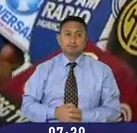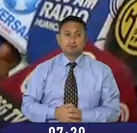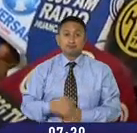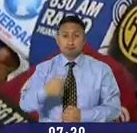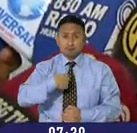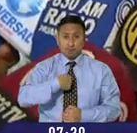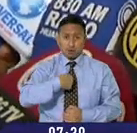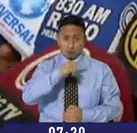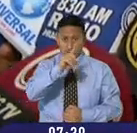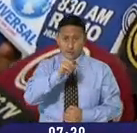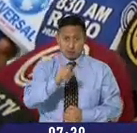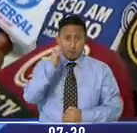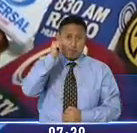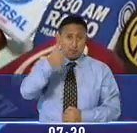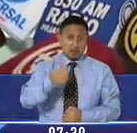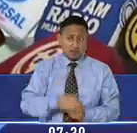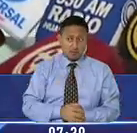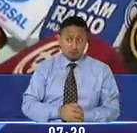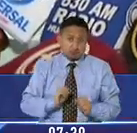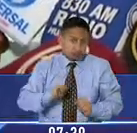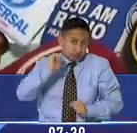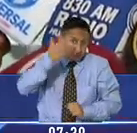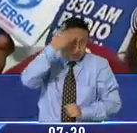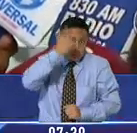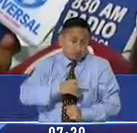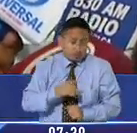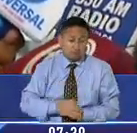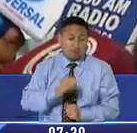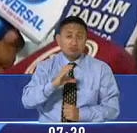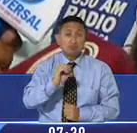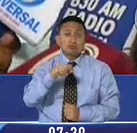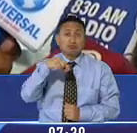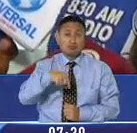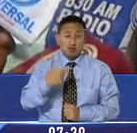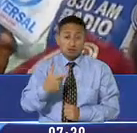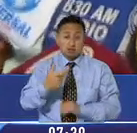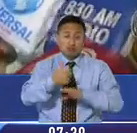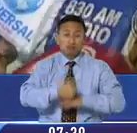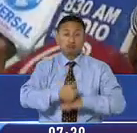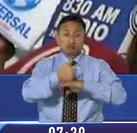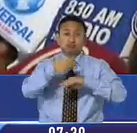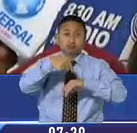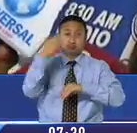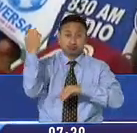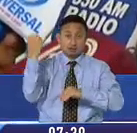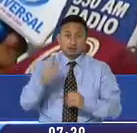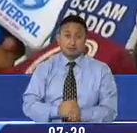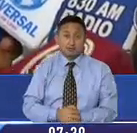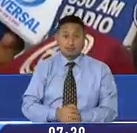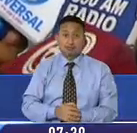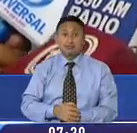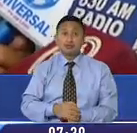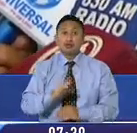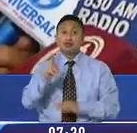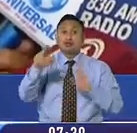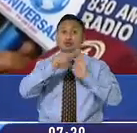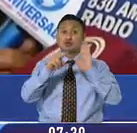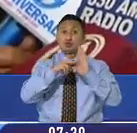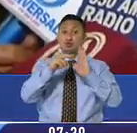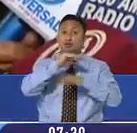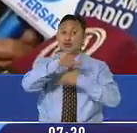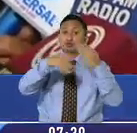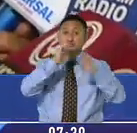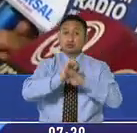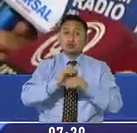mí, el día de mañana yo haría una resolución del COE Nacional, que es el que manda en pandemia. Estas son medidas nacionales y se aplican en los